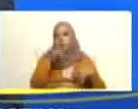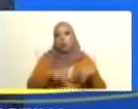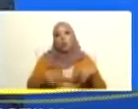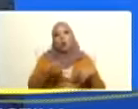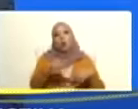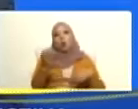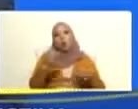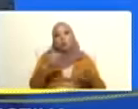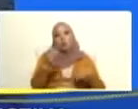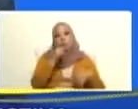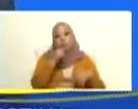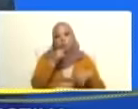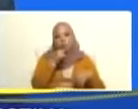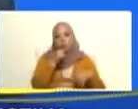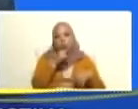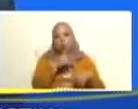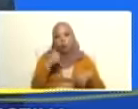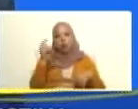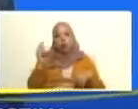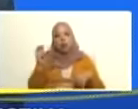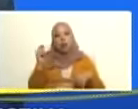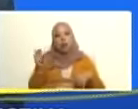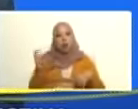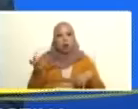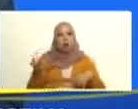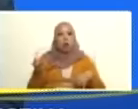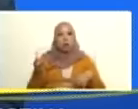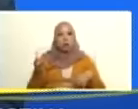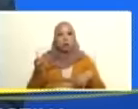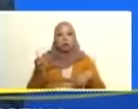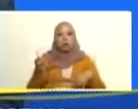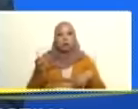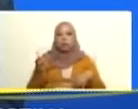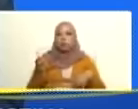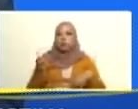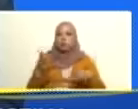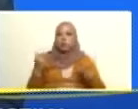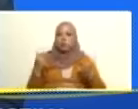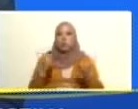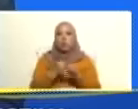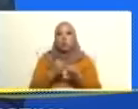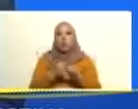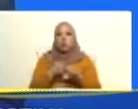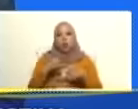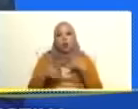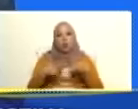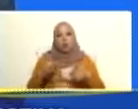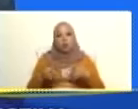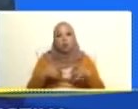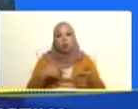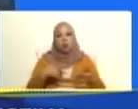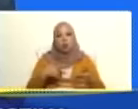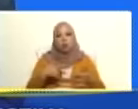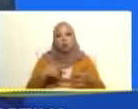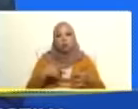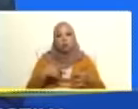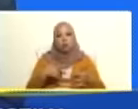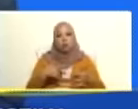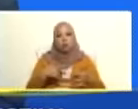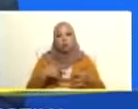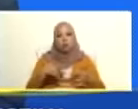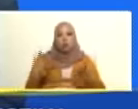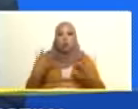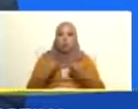mucho. Tenemos esa tarea pendiente. Mucho, mucho, mucho, mucho por hacer. Pero